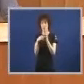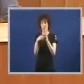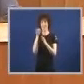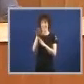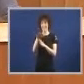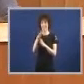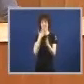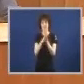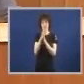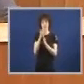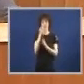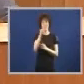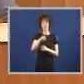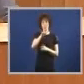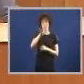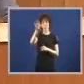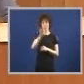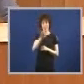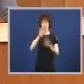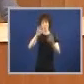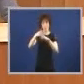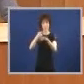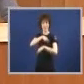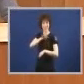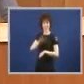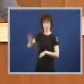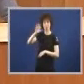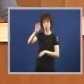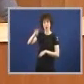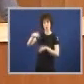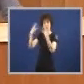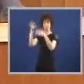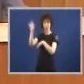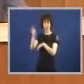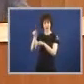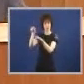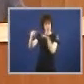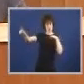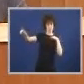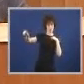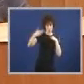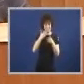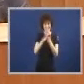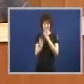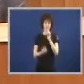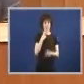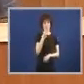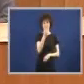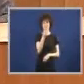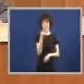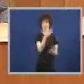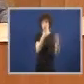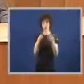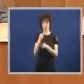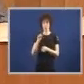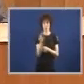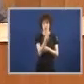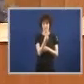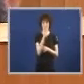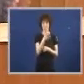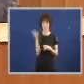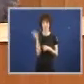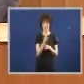Galicia foi dun 3,1%, mentras que para a media do Estado foi un 0,8%. Perdimos en termos reais 1.800 millóns de euros como